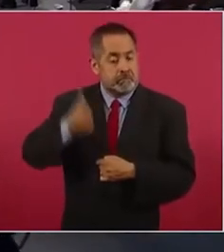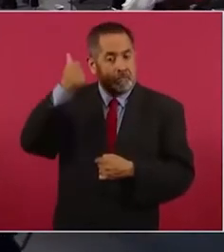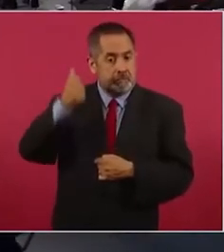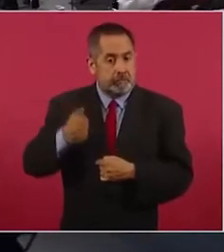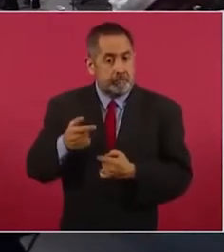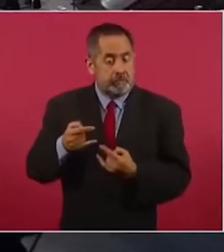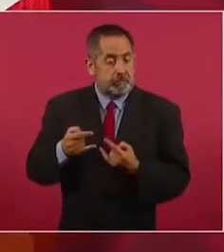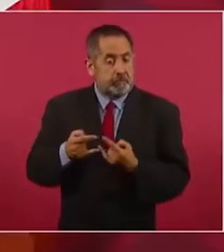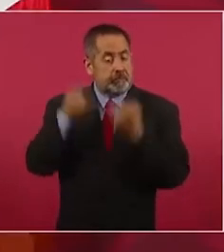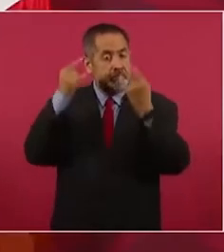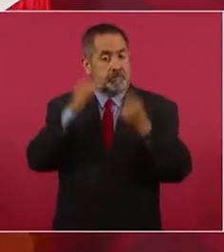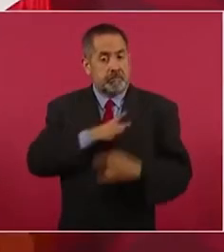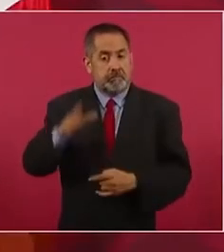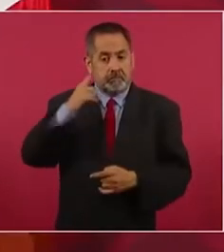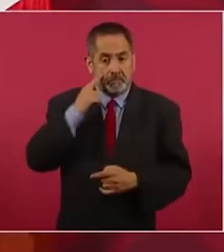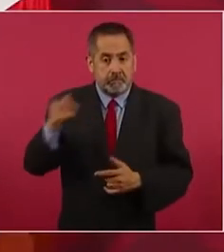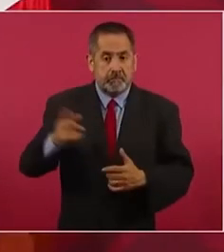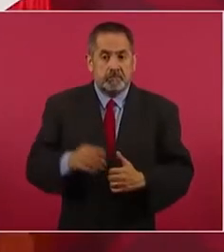Histórica.